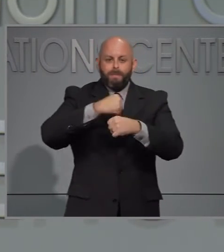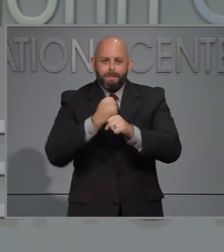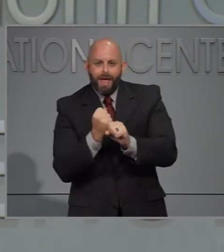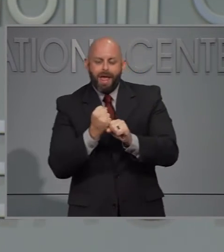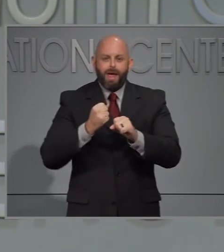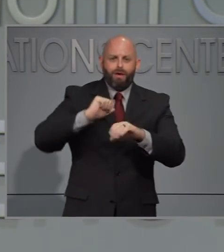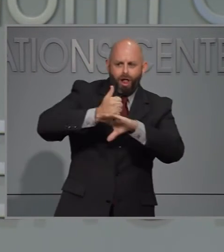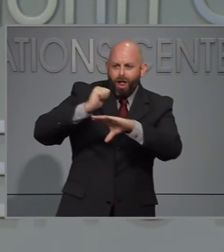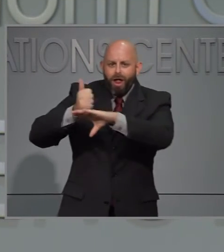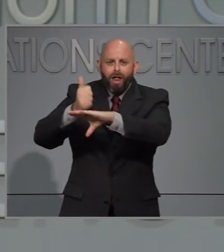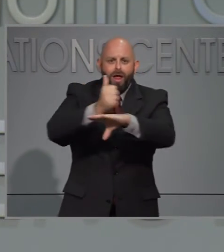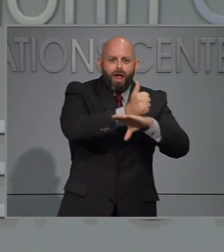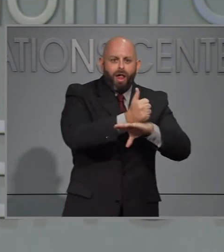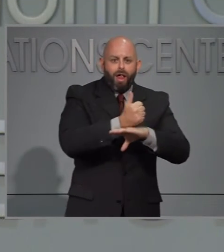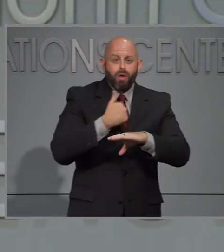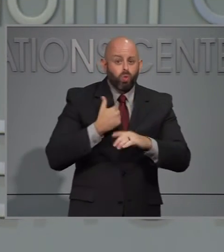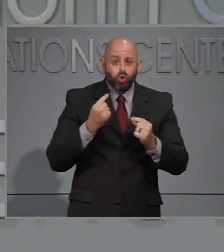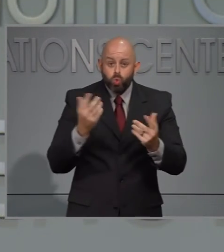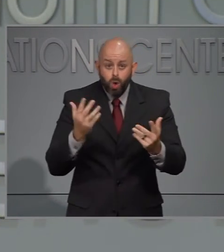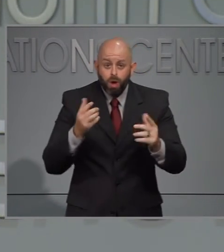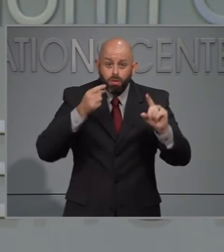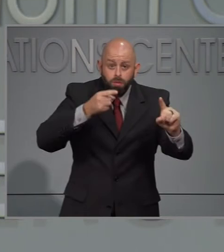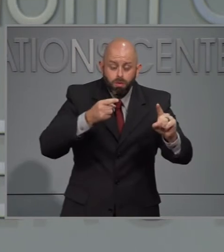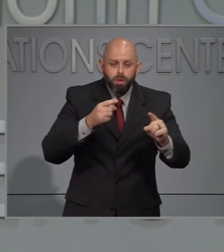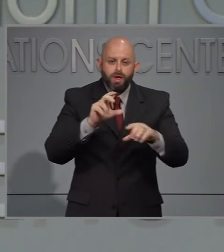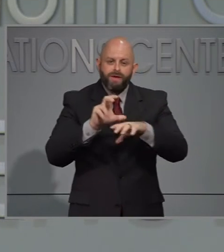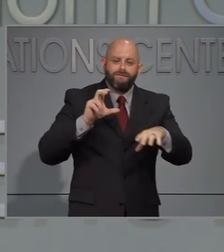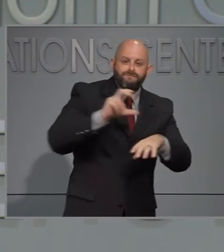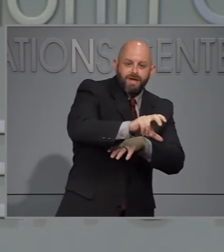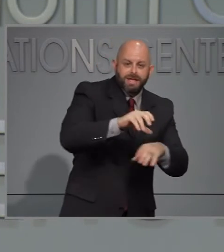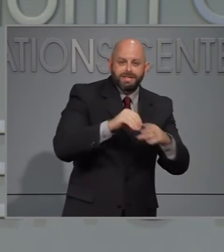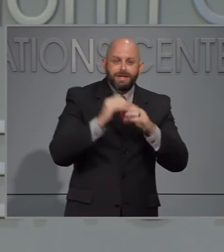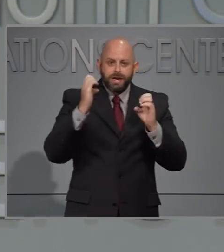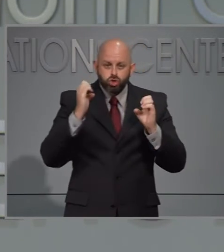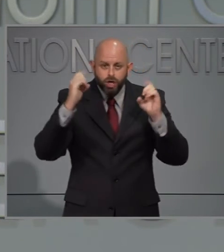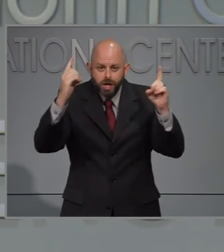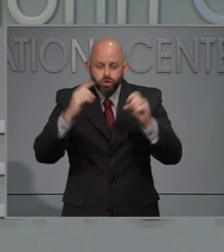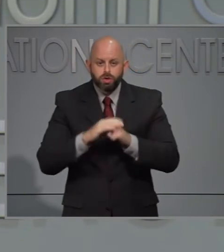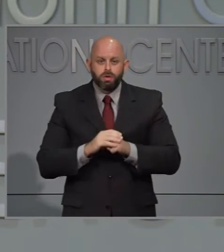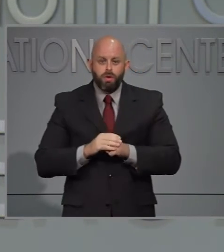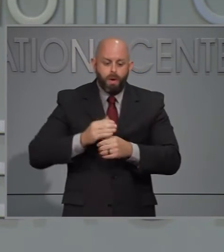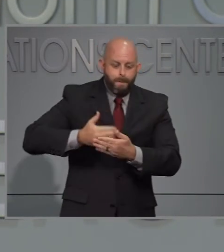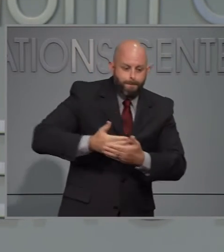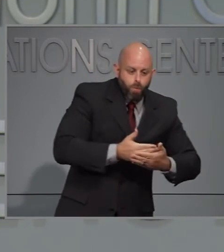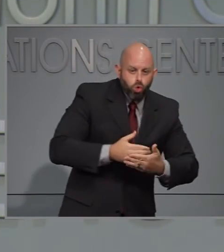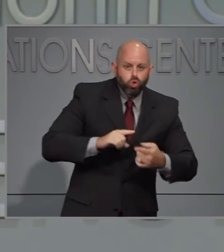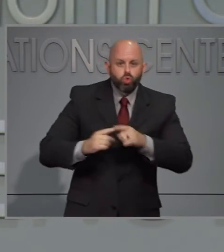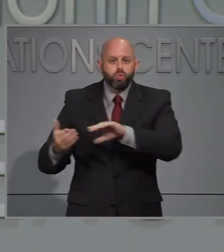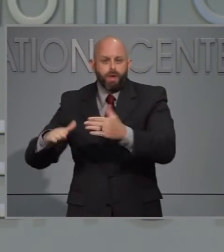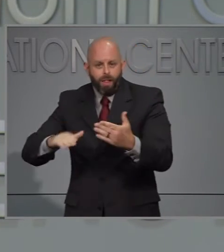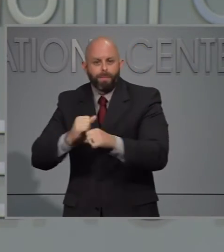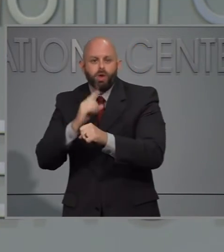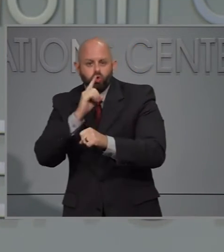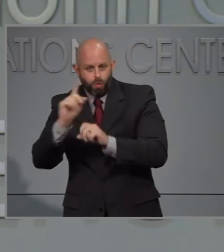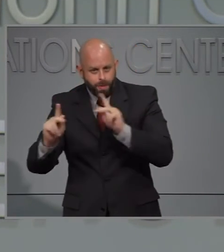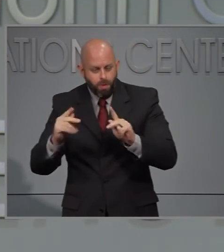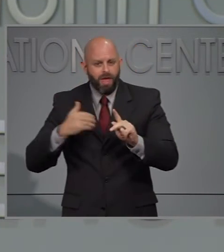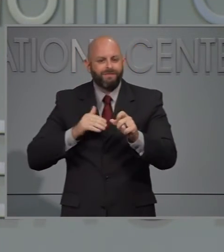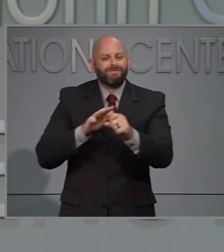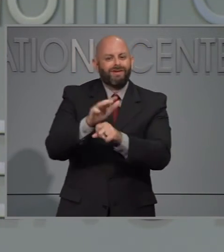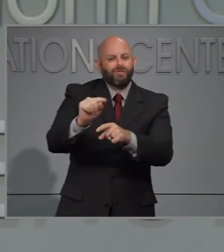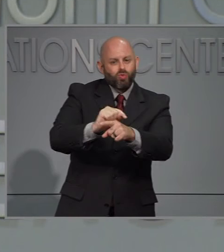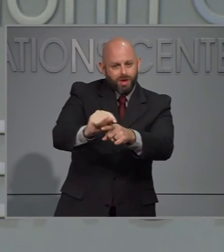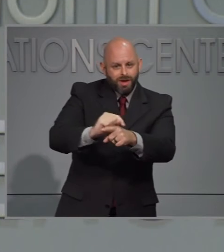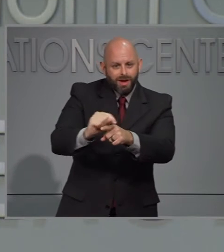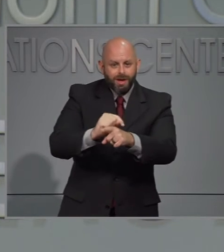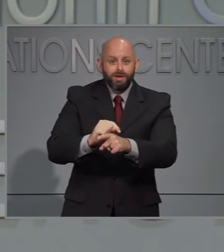la educación desde pequeñitos hasta la carrera para cerciorarnos que tiene la persona la capacitación, la fuerza